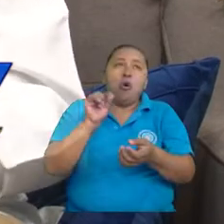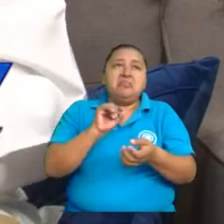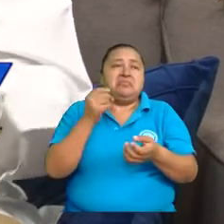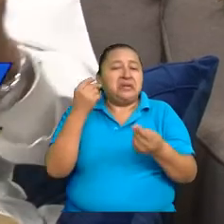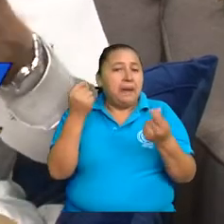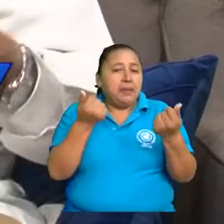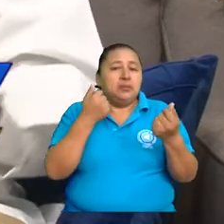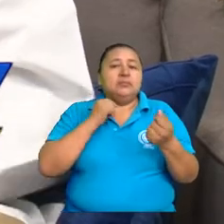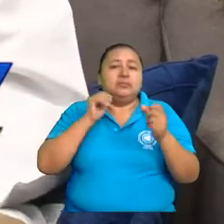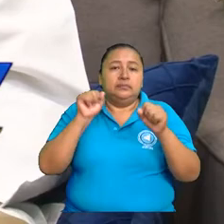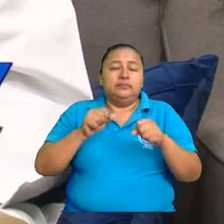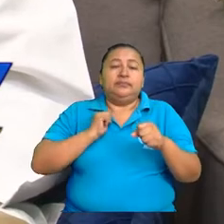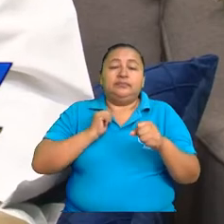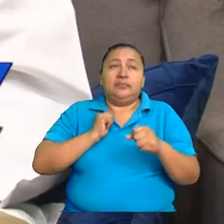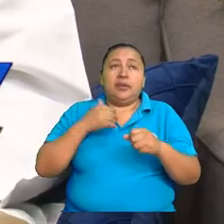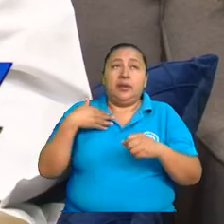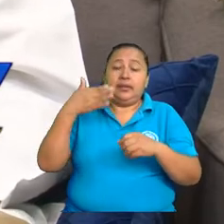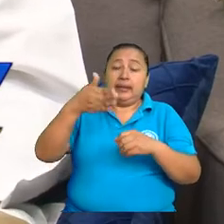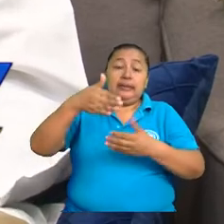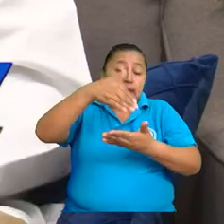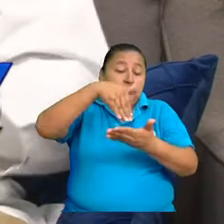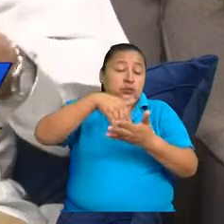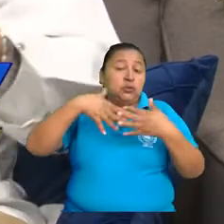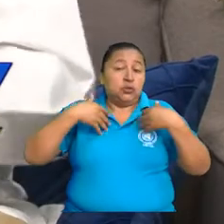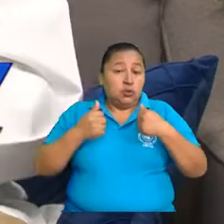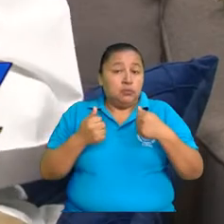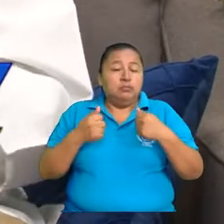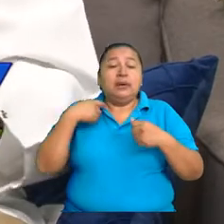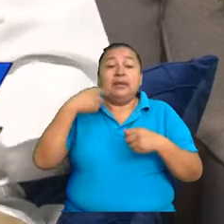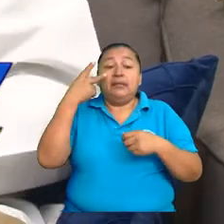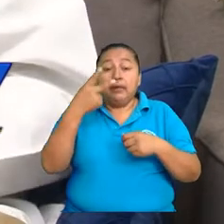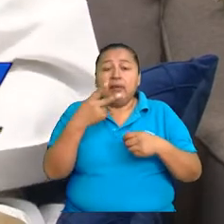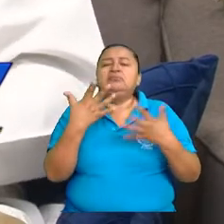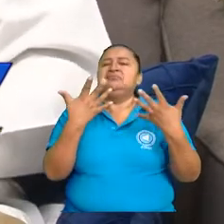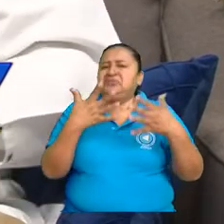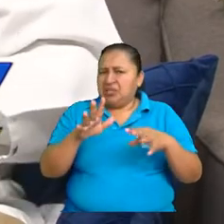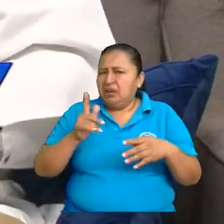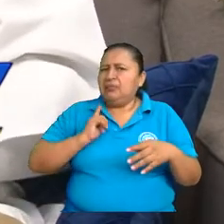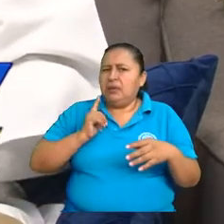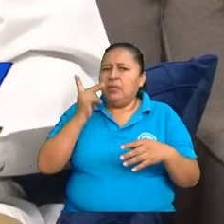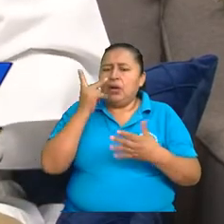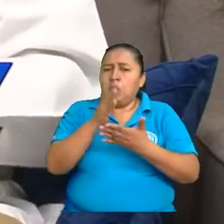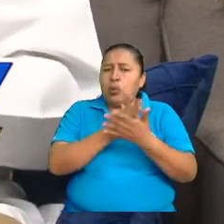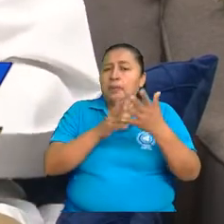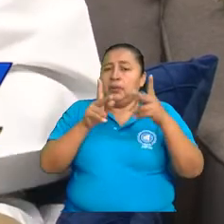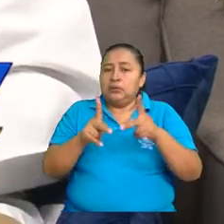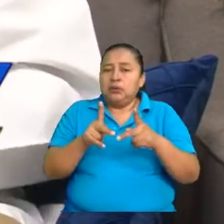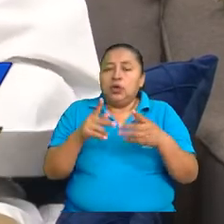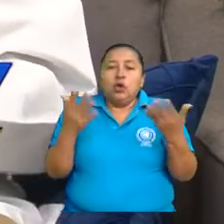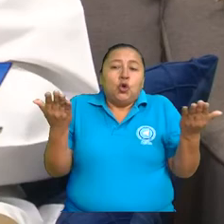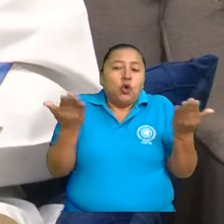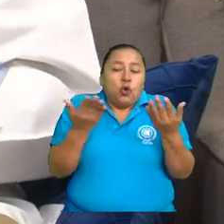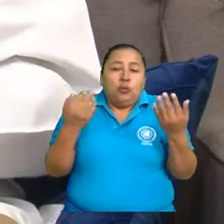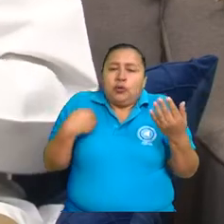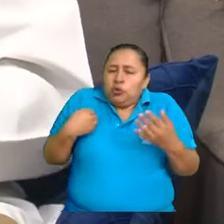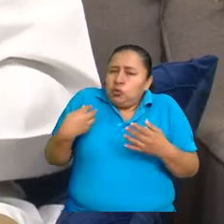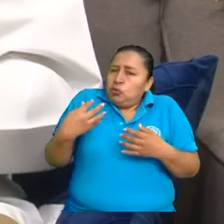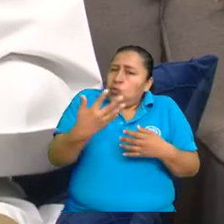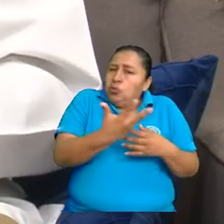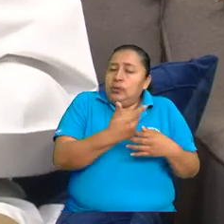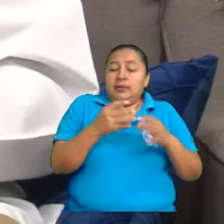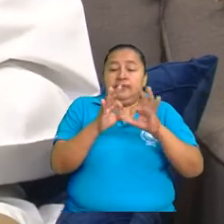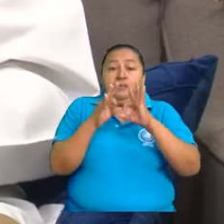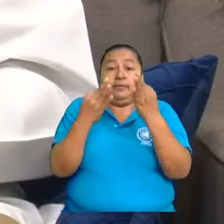le dice andate a la unidad de salud para que te vean. Y entonces hemos tenido esos casos. O sea, cómo involucrado todos, la